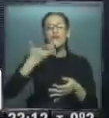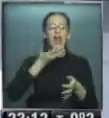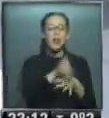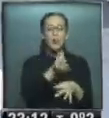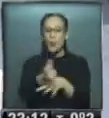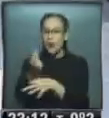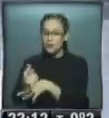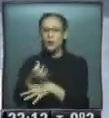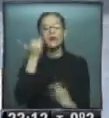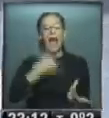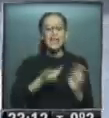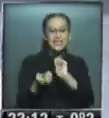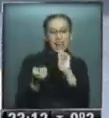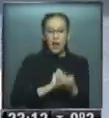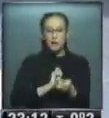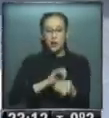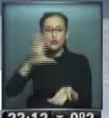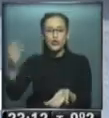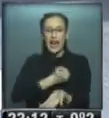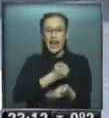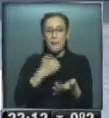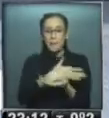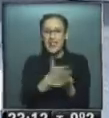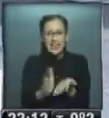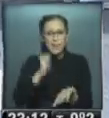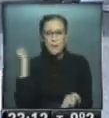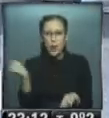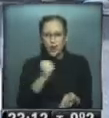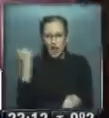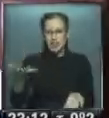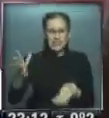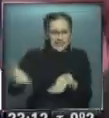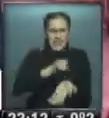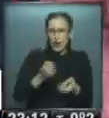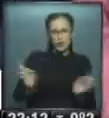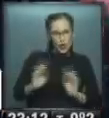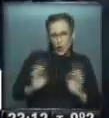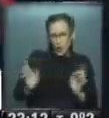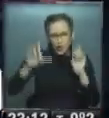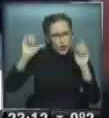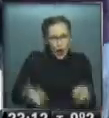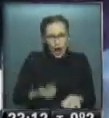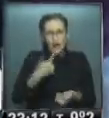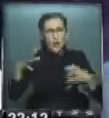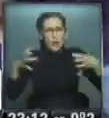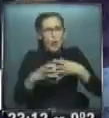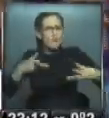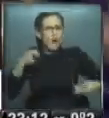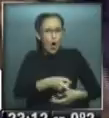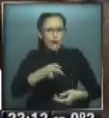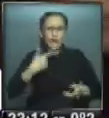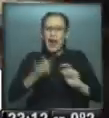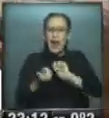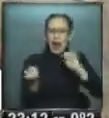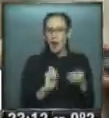viene impulsando una reforma que elimina asignaturas fundamentales por la que luchamos, aseguraron, para evitar la